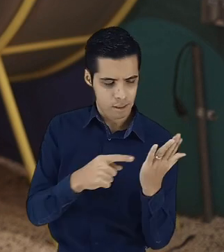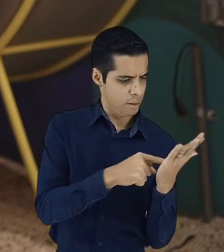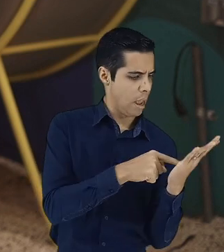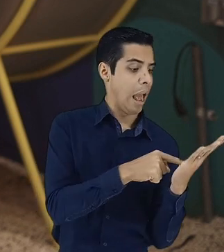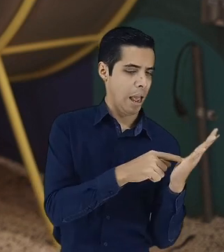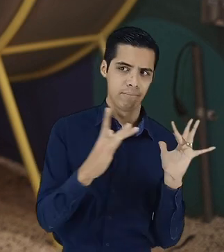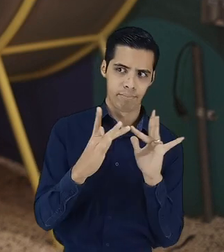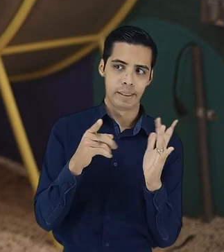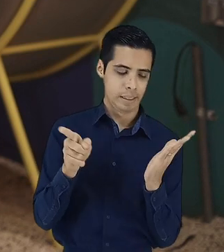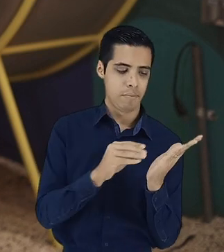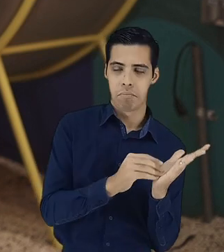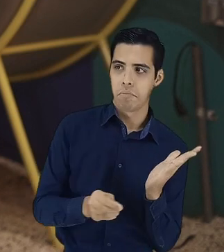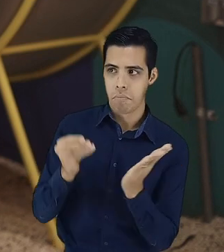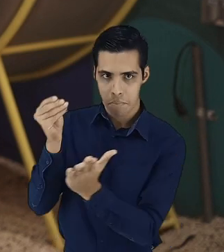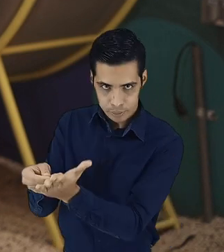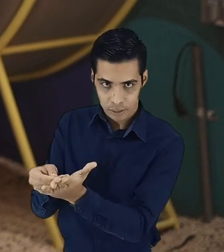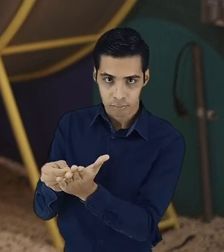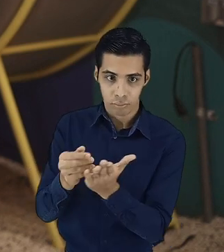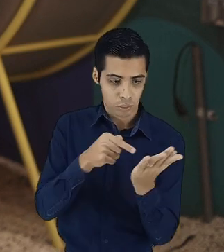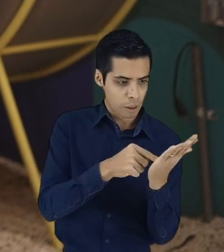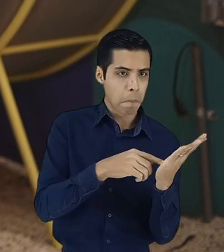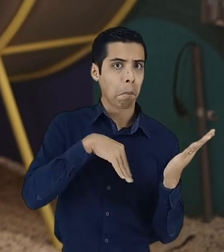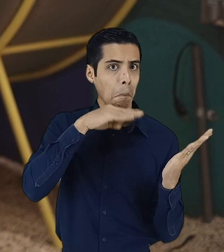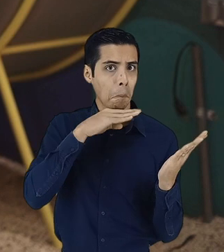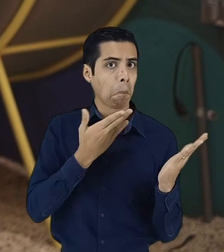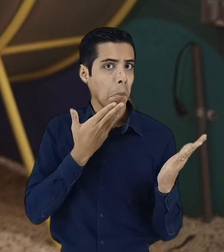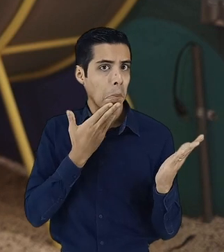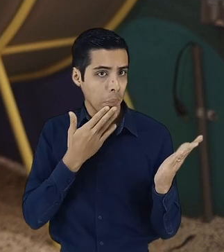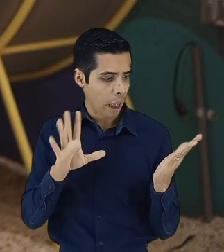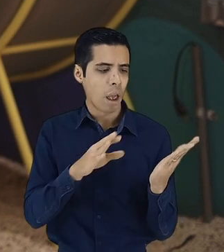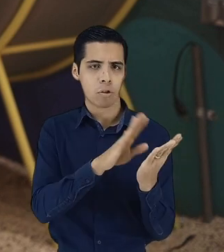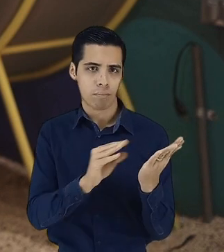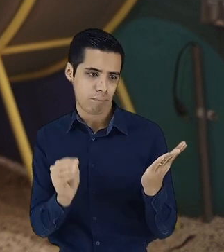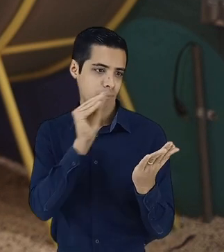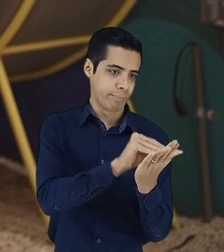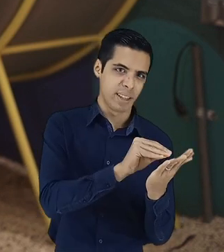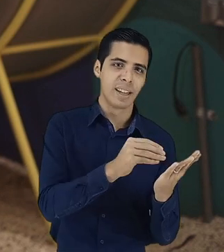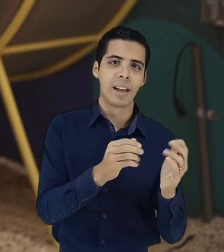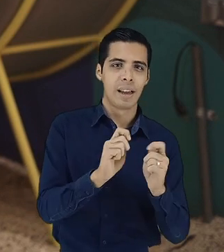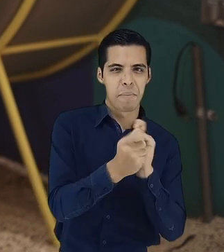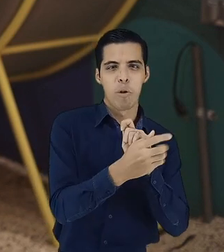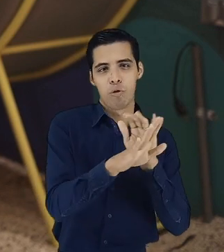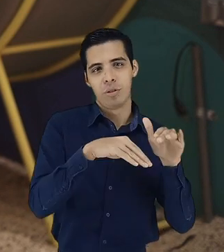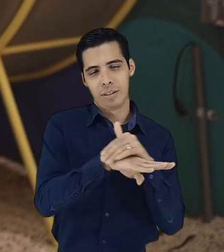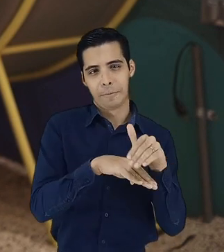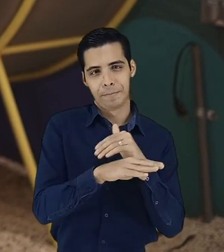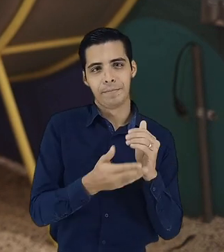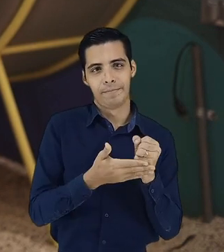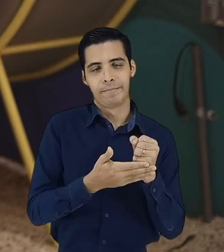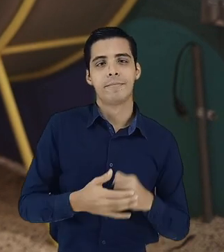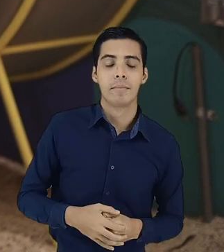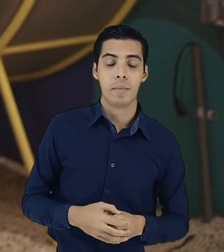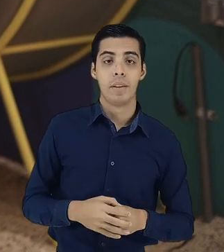final del mes ya no tengo, he cumplido. O si me sobre incluso lo paso para mis ahorros. Muy bien amigos, de acuerdo a lo anterior, una vez tú escojas el método y comienzas a poner en